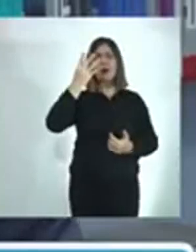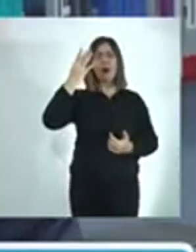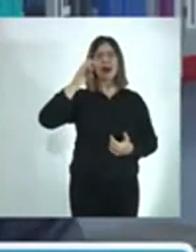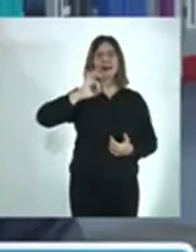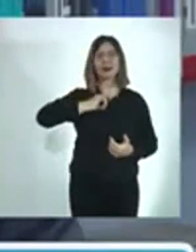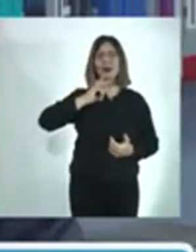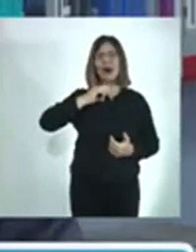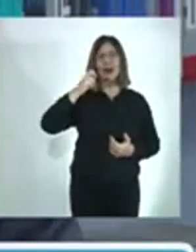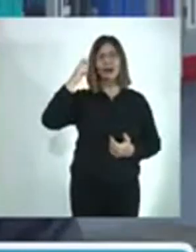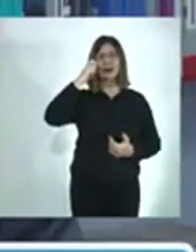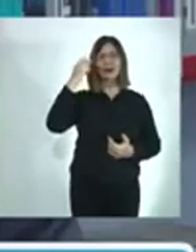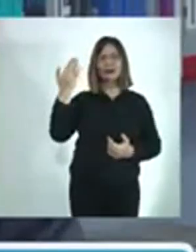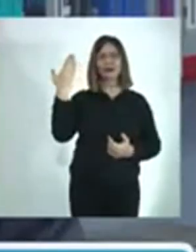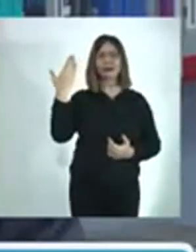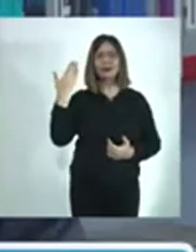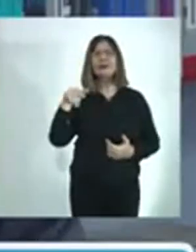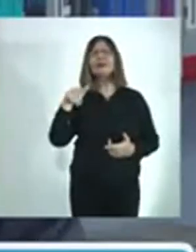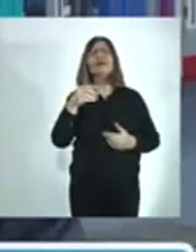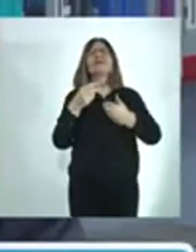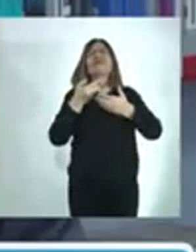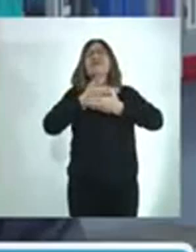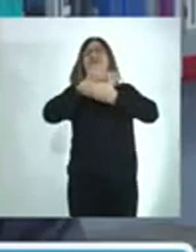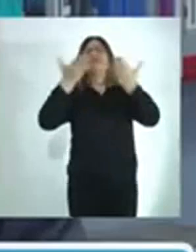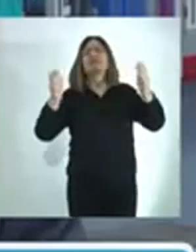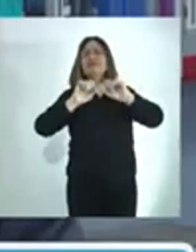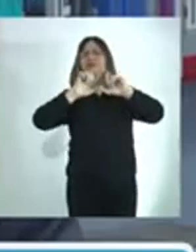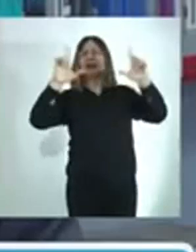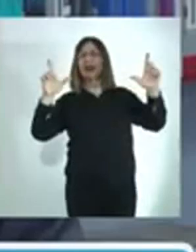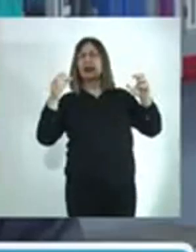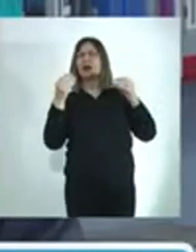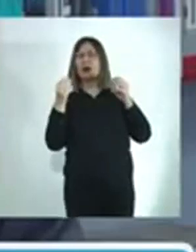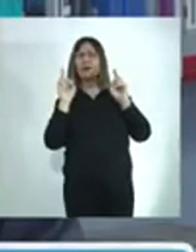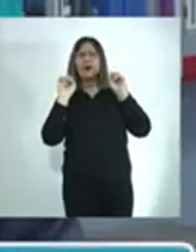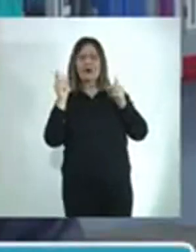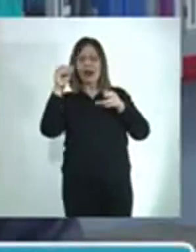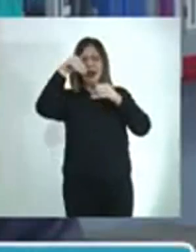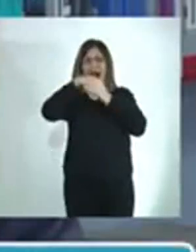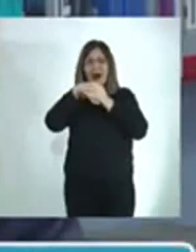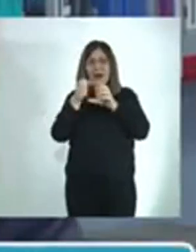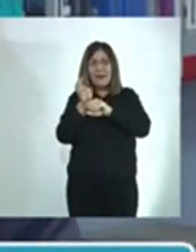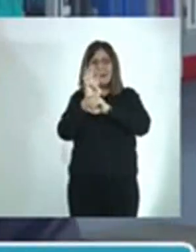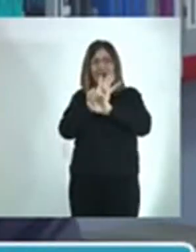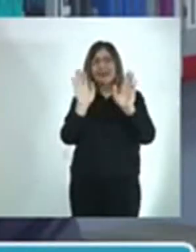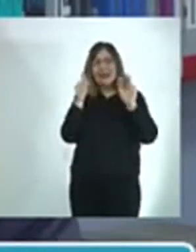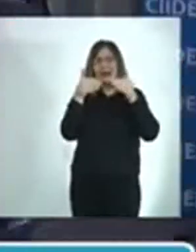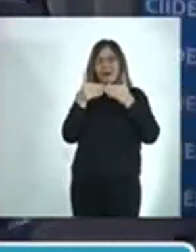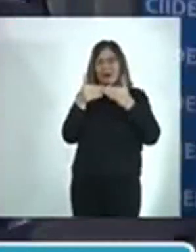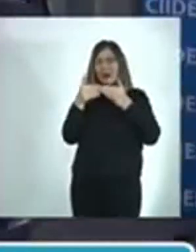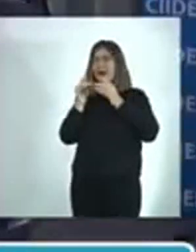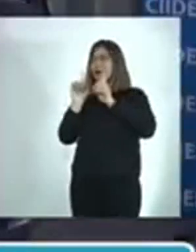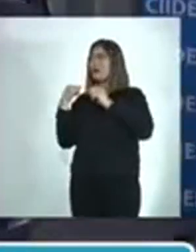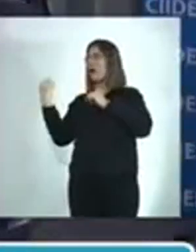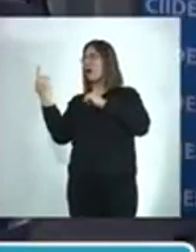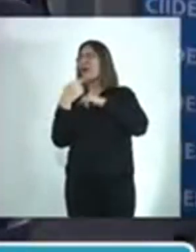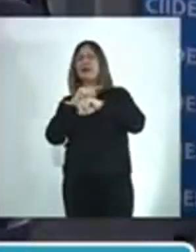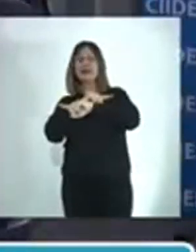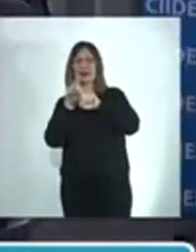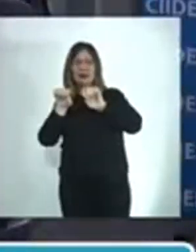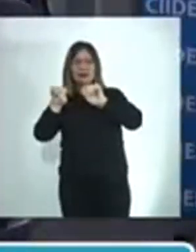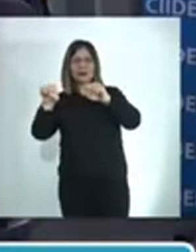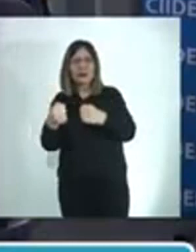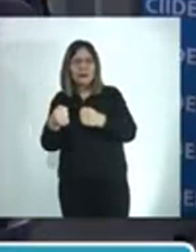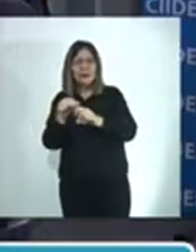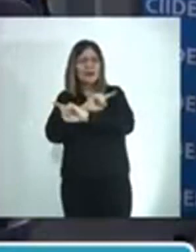consecutivo. Que acá lo que hay que destacar es que en plena pandemia, en plena situación inédita que está